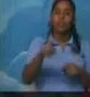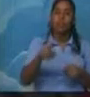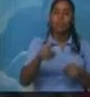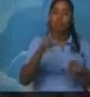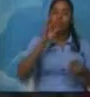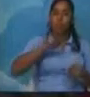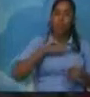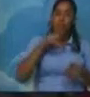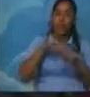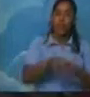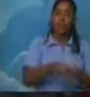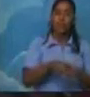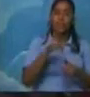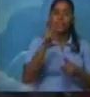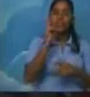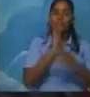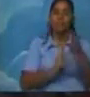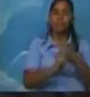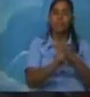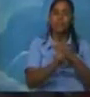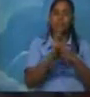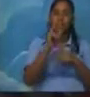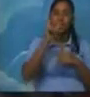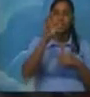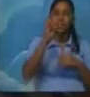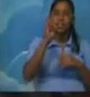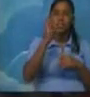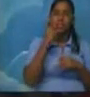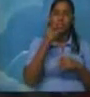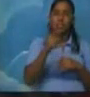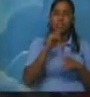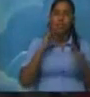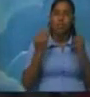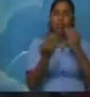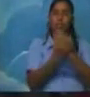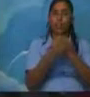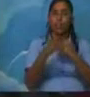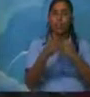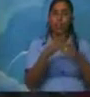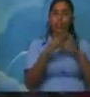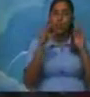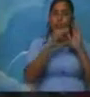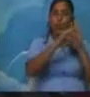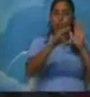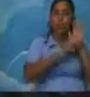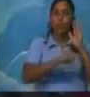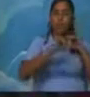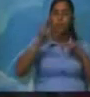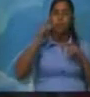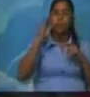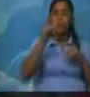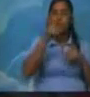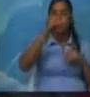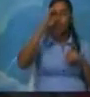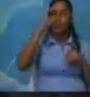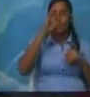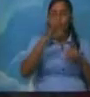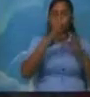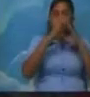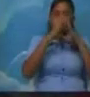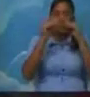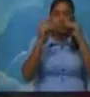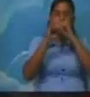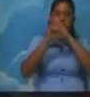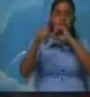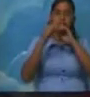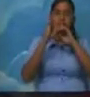puede castigar y en el versículo 6 dice guardarás pues los mandamientos de Jehová tu Dios Esto se lo